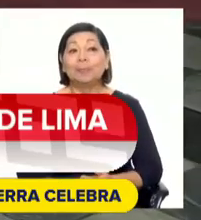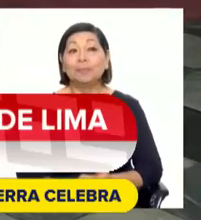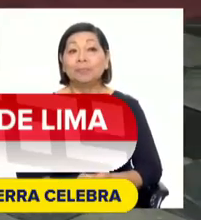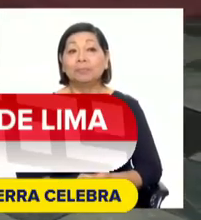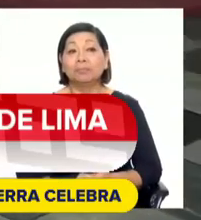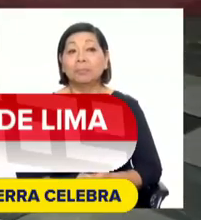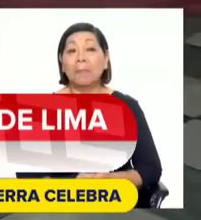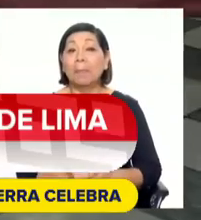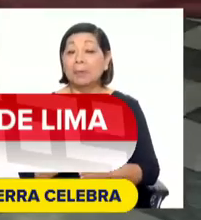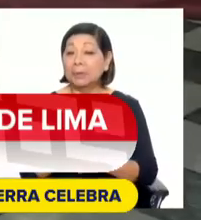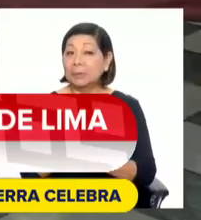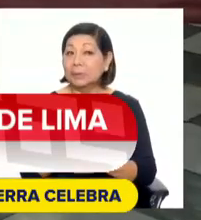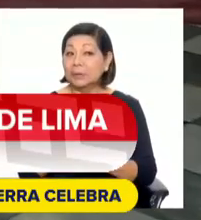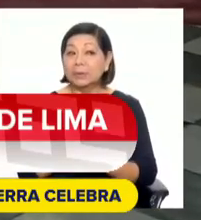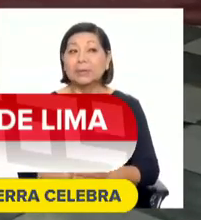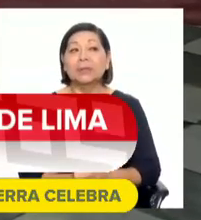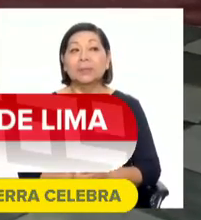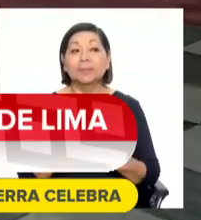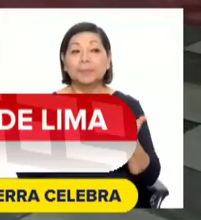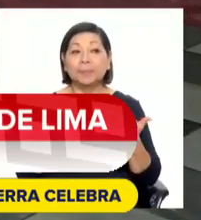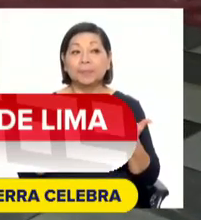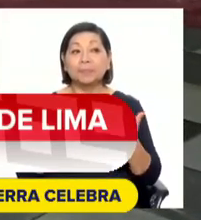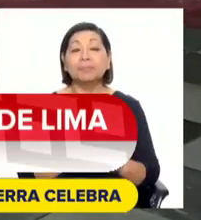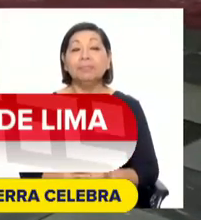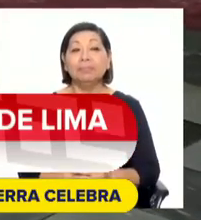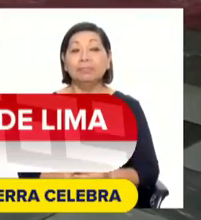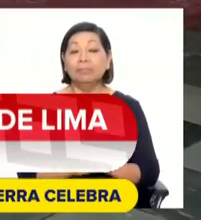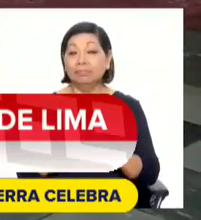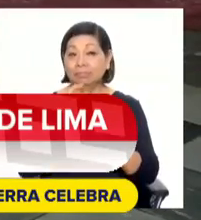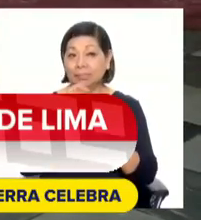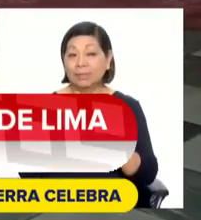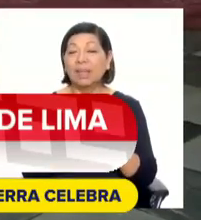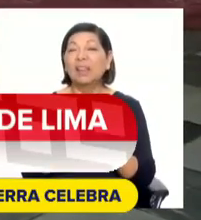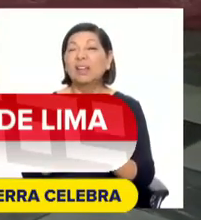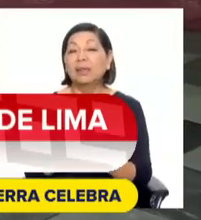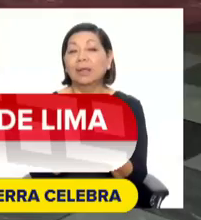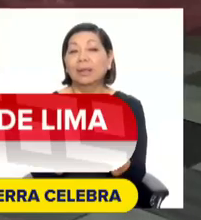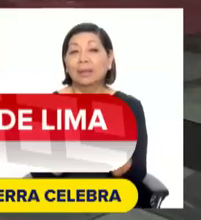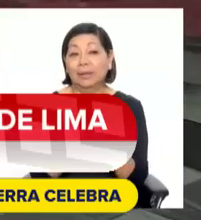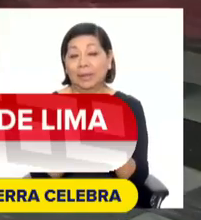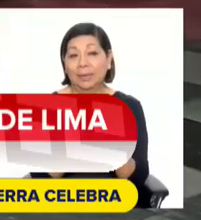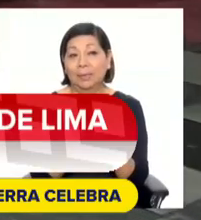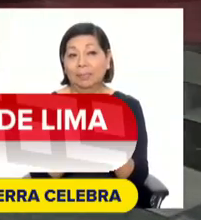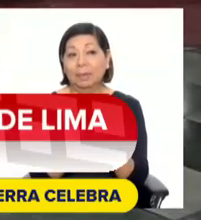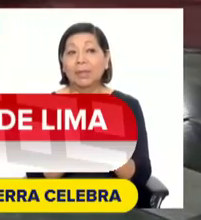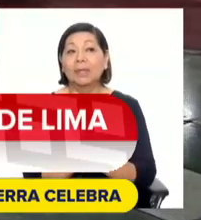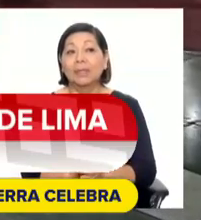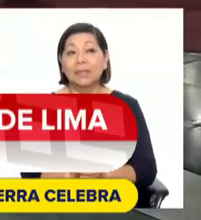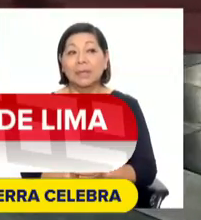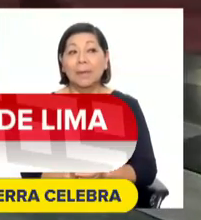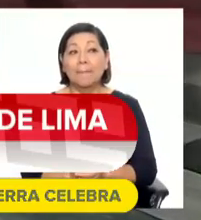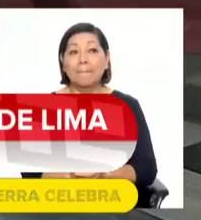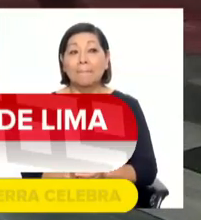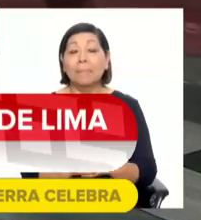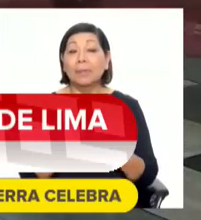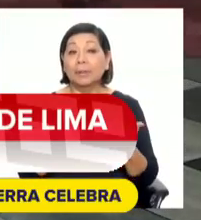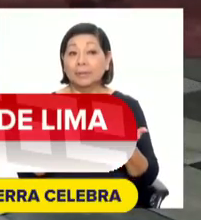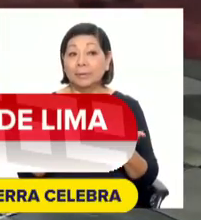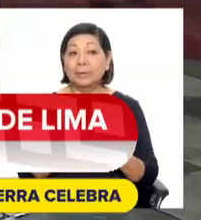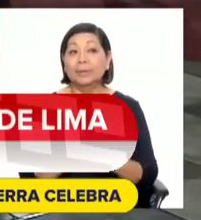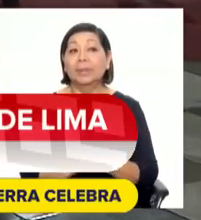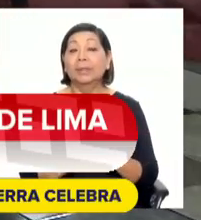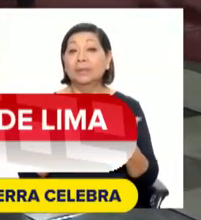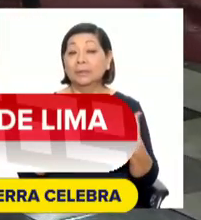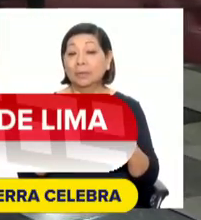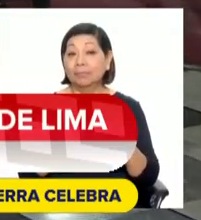algunas declaraciones. E indicó que su expectativa con el mensaje que va a dar la mandataria ante el